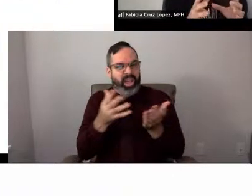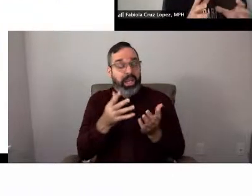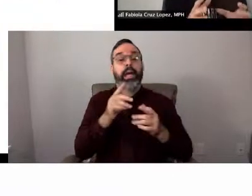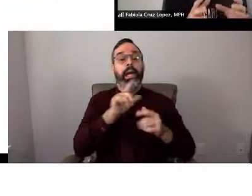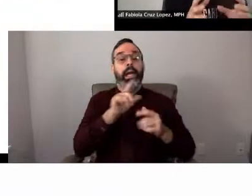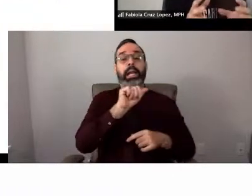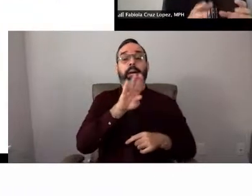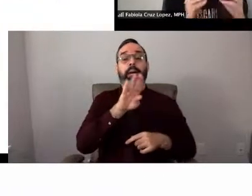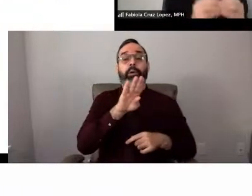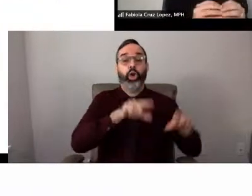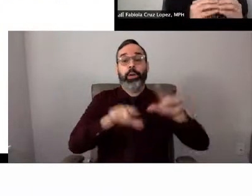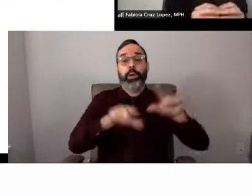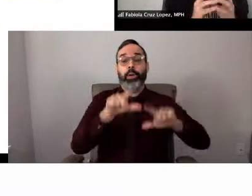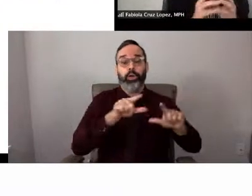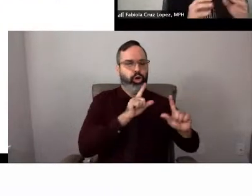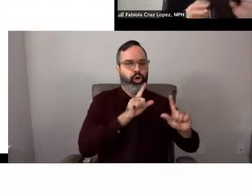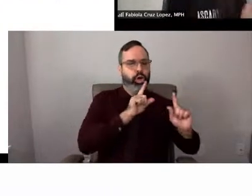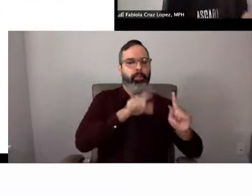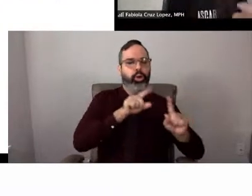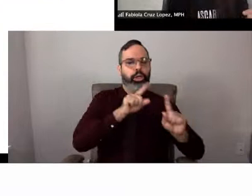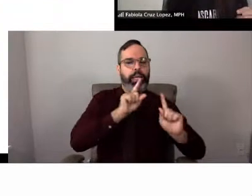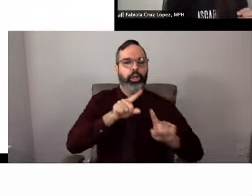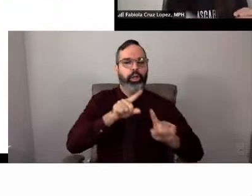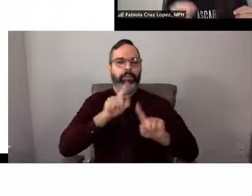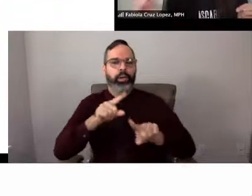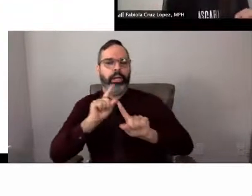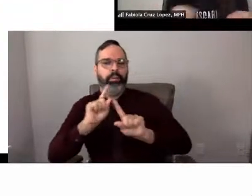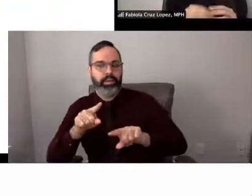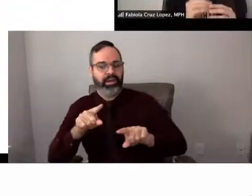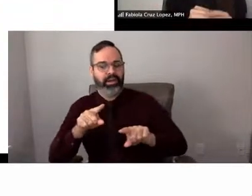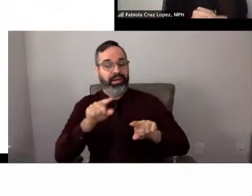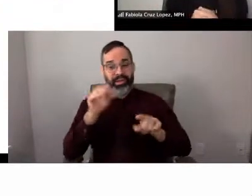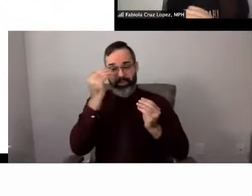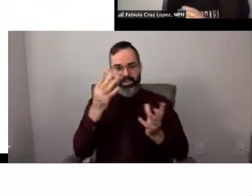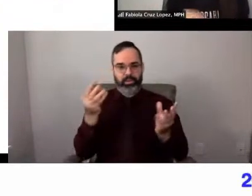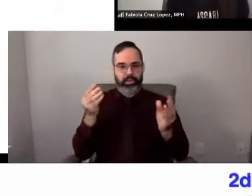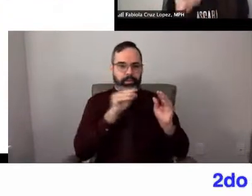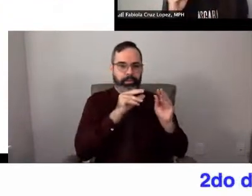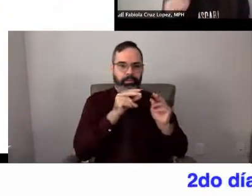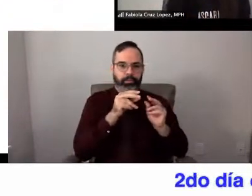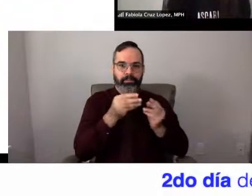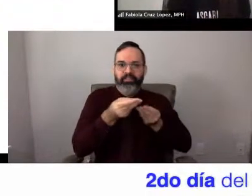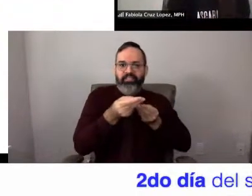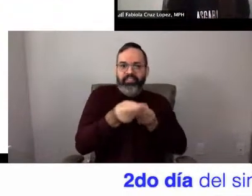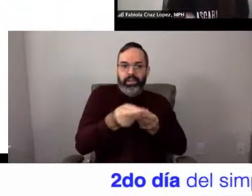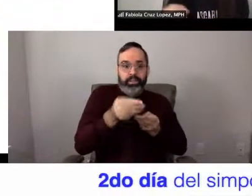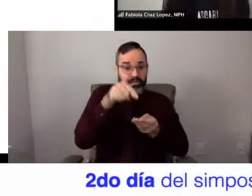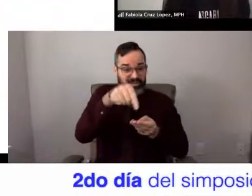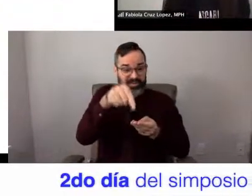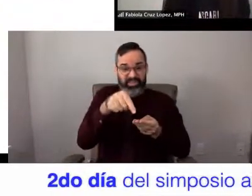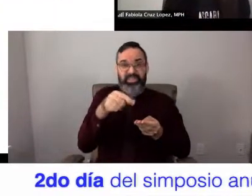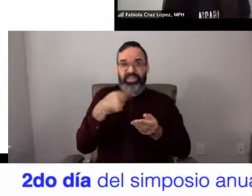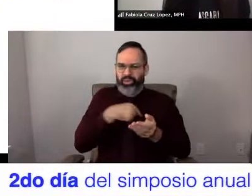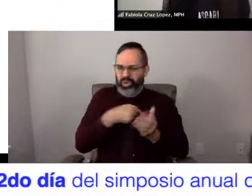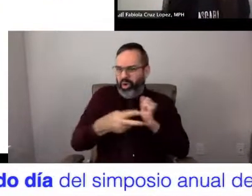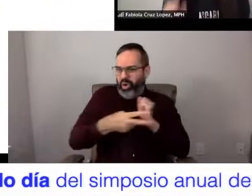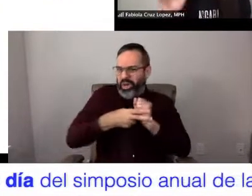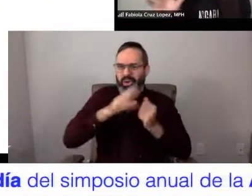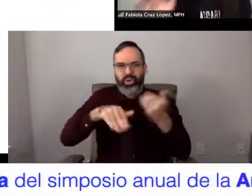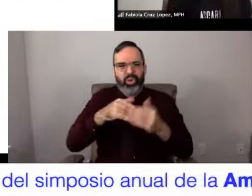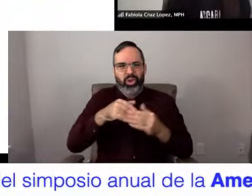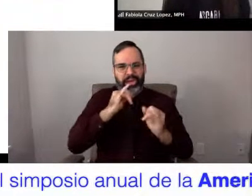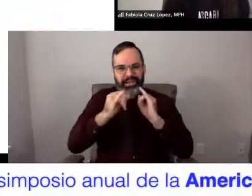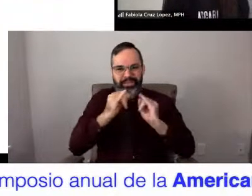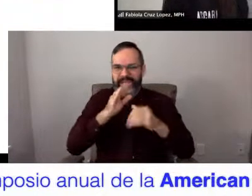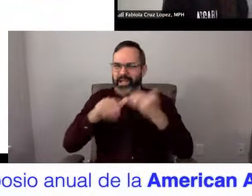el caso sale, ya el caso tiene su récord en el bioportal y es ahí donde nosotros guardamos todas las entrevistas con todas las variables de lo que se